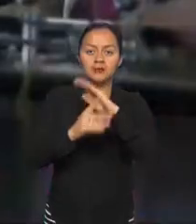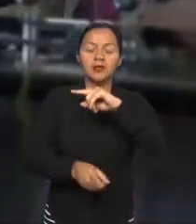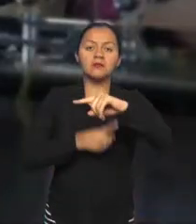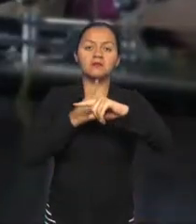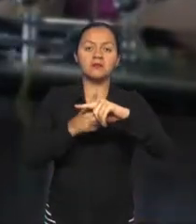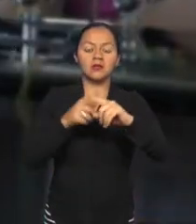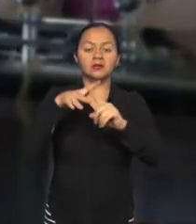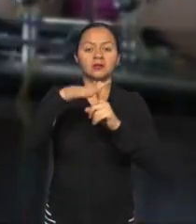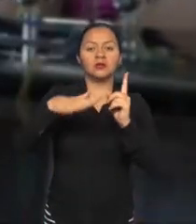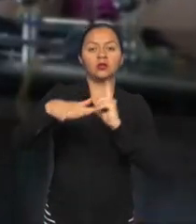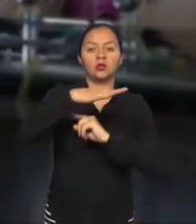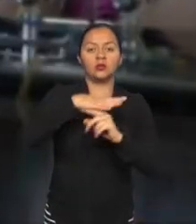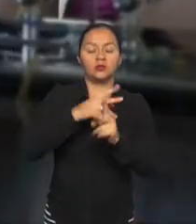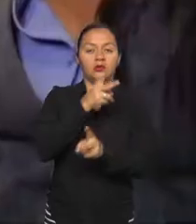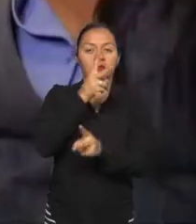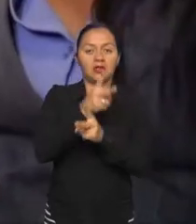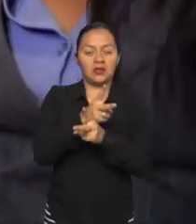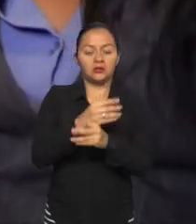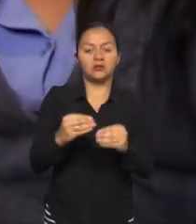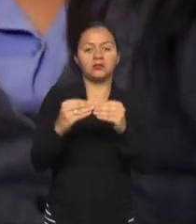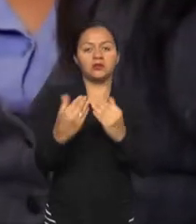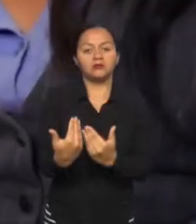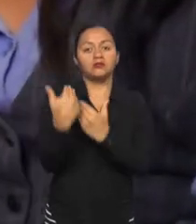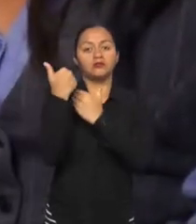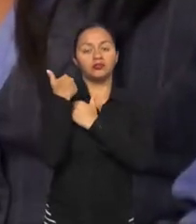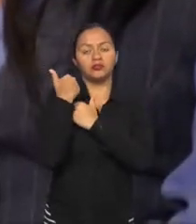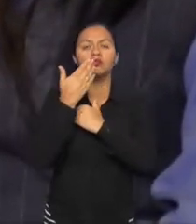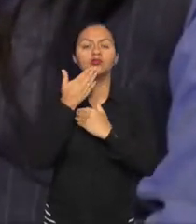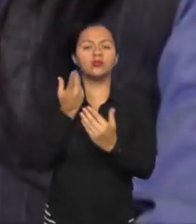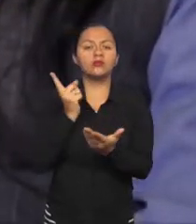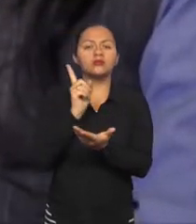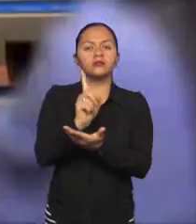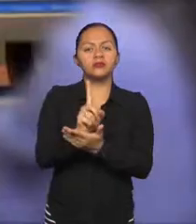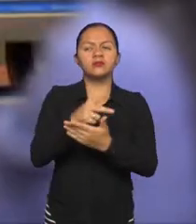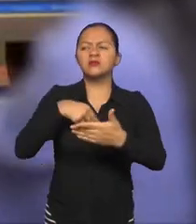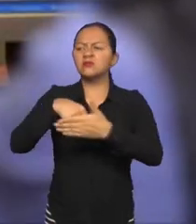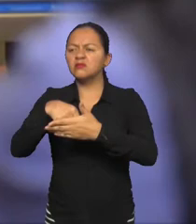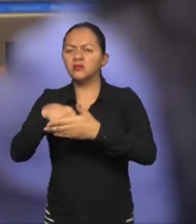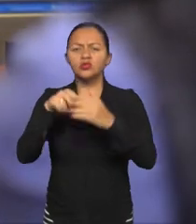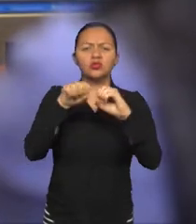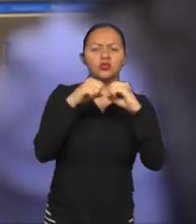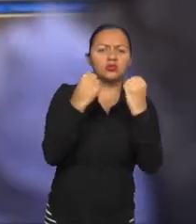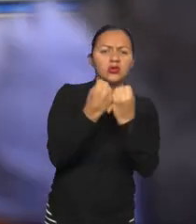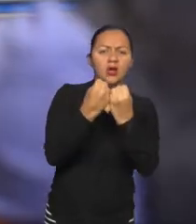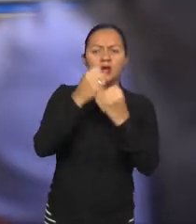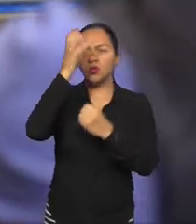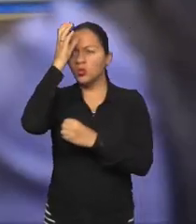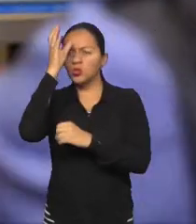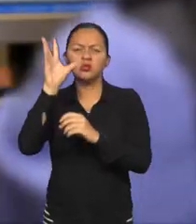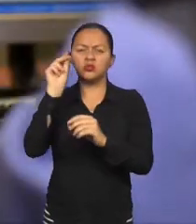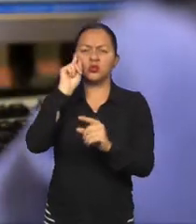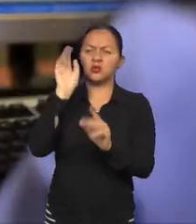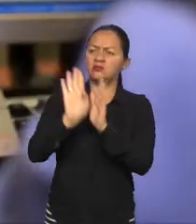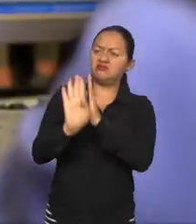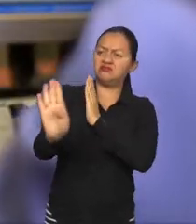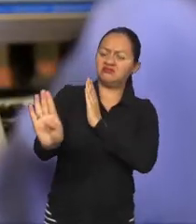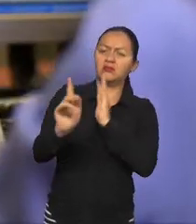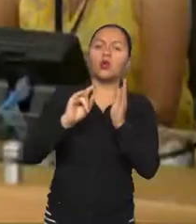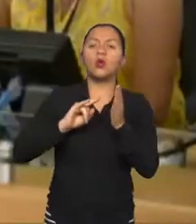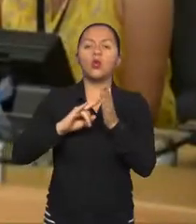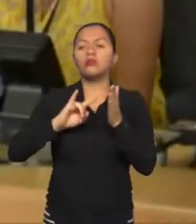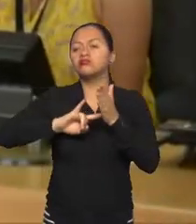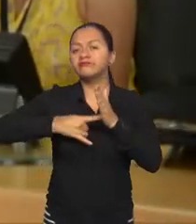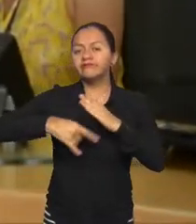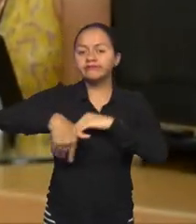las condiciones de riesgo que enfrentan por la presencia de barreras sociales, culturales, arquitectónicas y